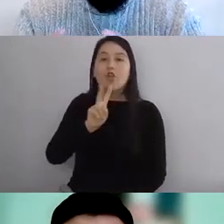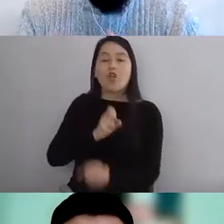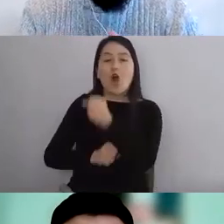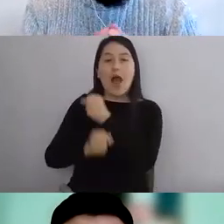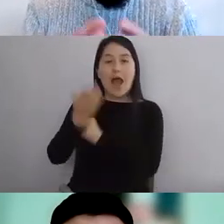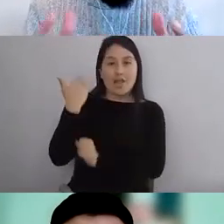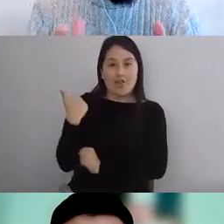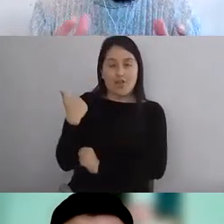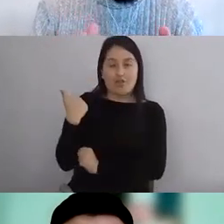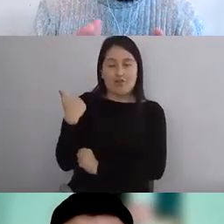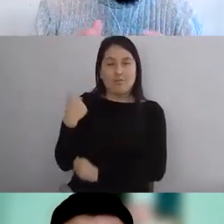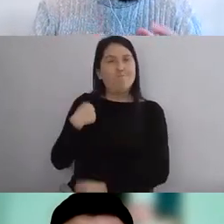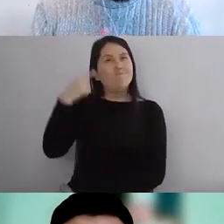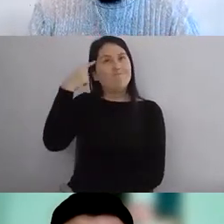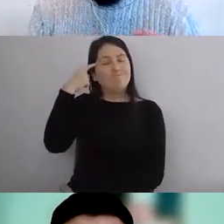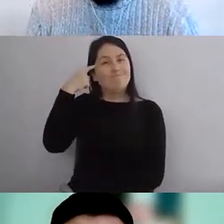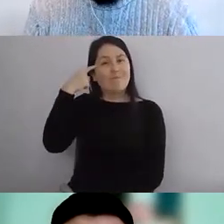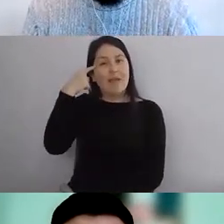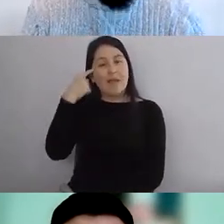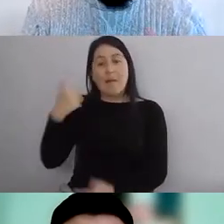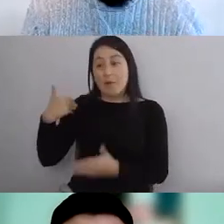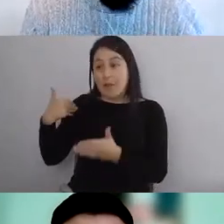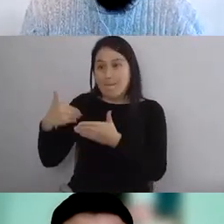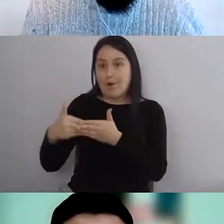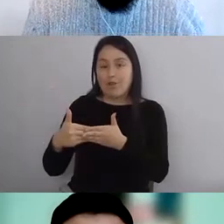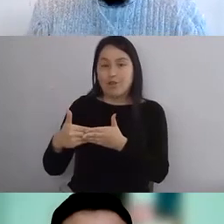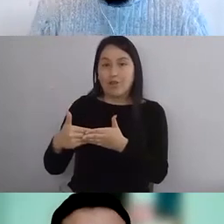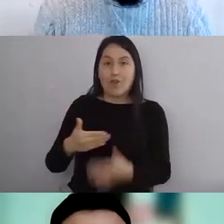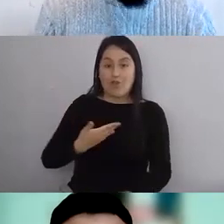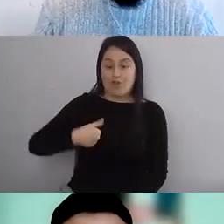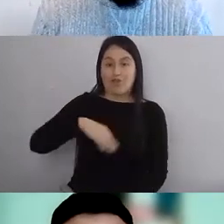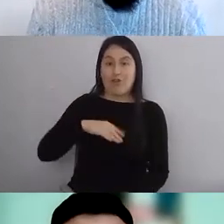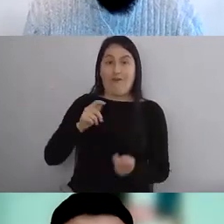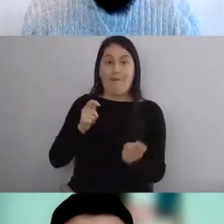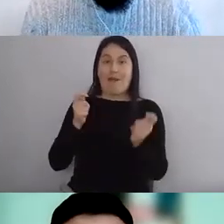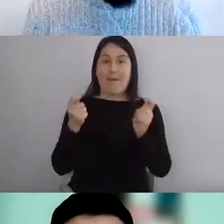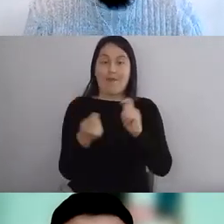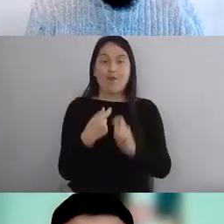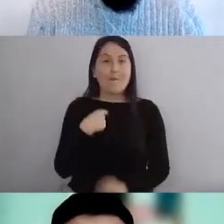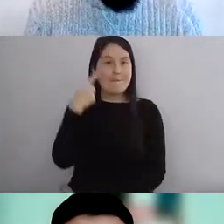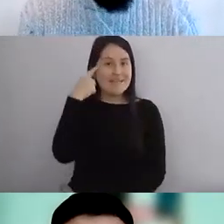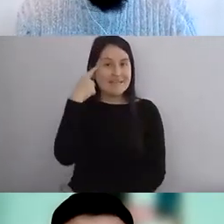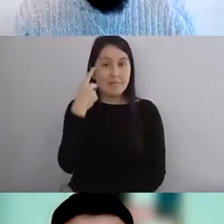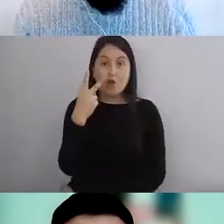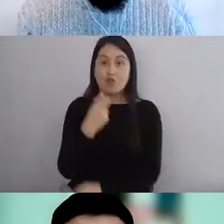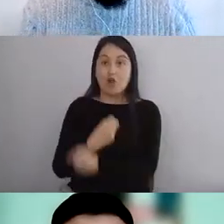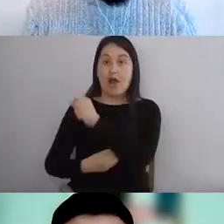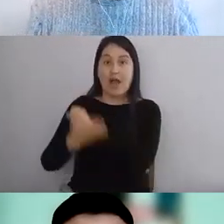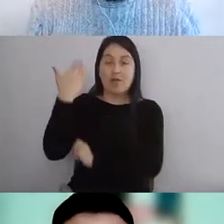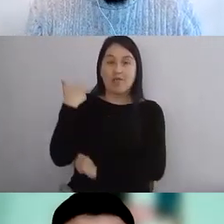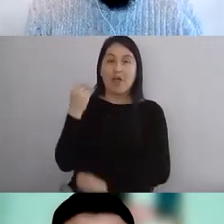Entonces, mientras reciente mejor, porque nosotros, como tú dices, vamos cambiando. Pensemos 2 años atrás. 2 años atrás no había